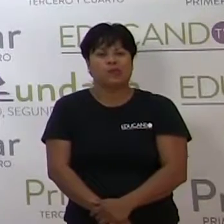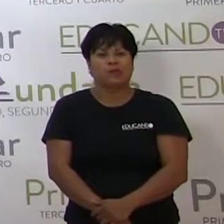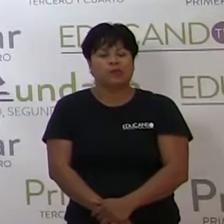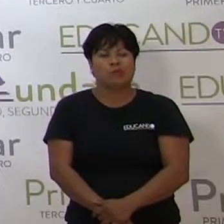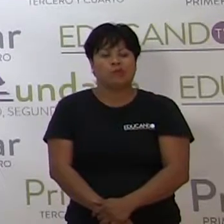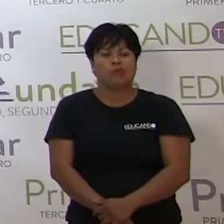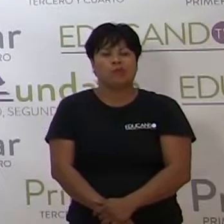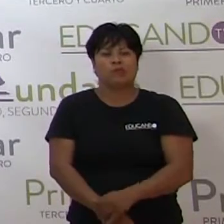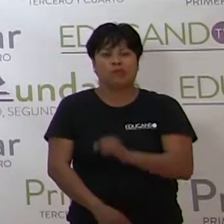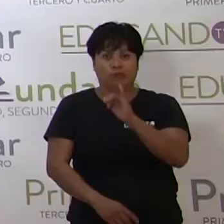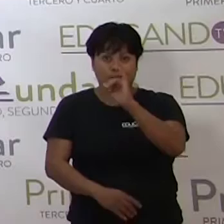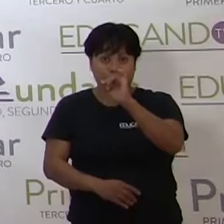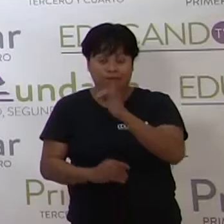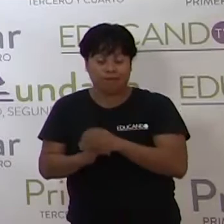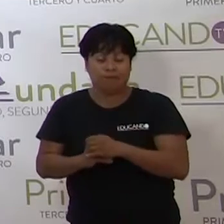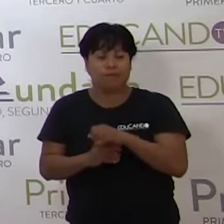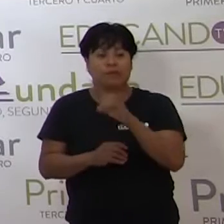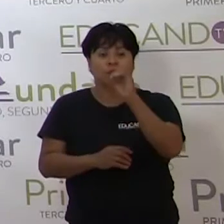¿Sí?